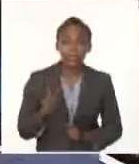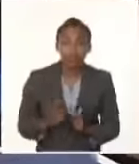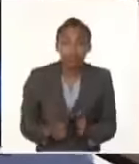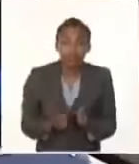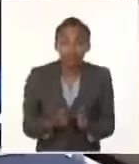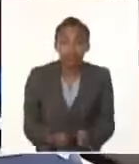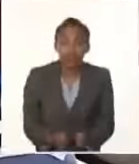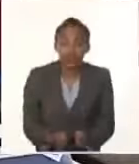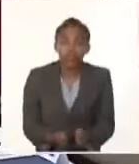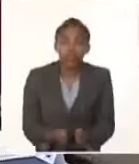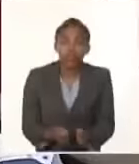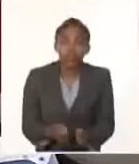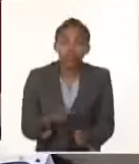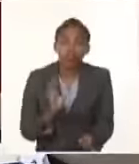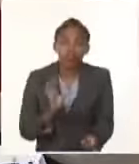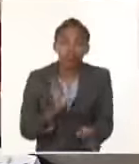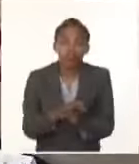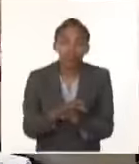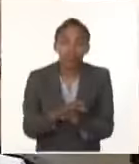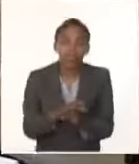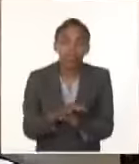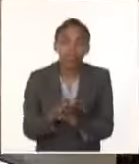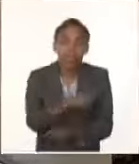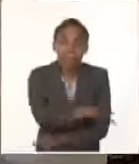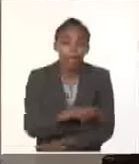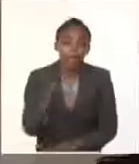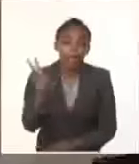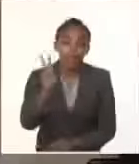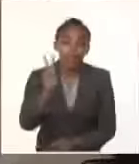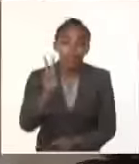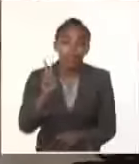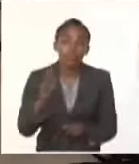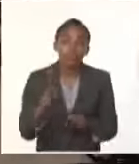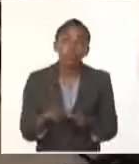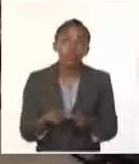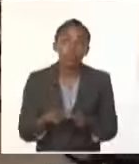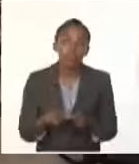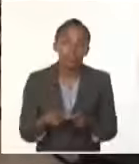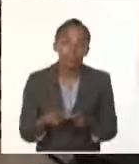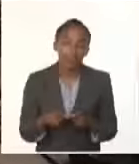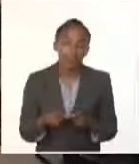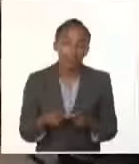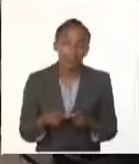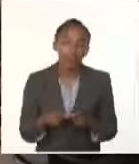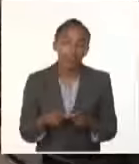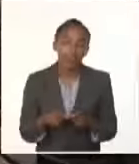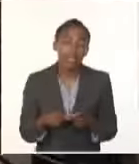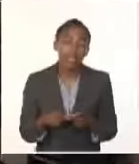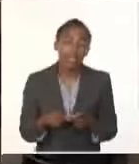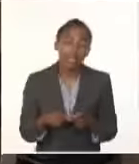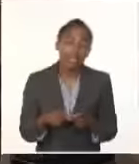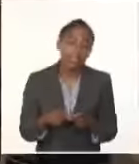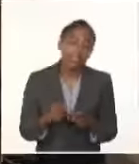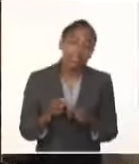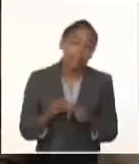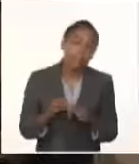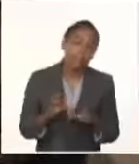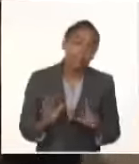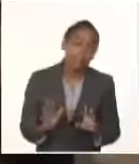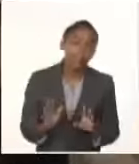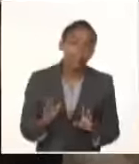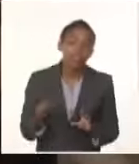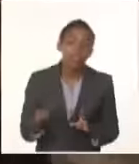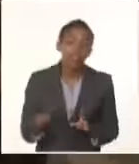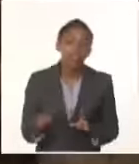generar violencia en Venezuela y los actos de injerencia en sus asuntos internos, que sin embargo no han conseguido derrotar a